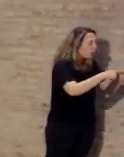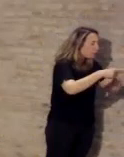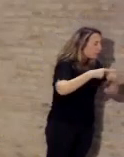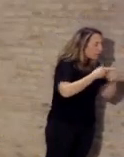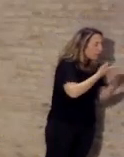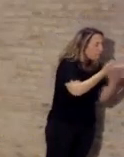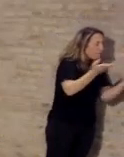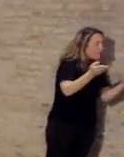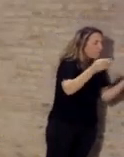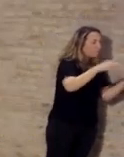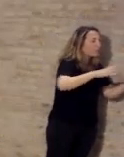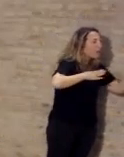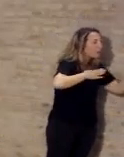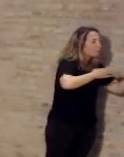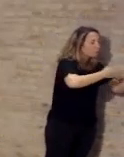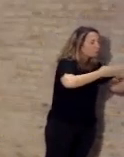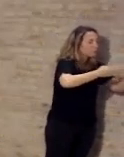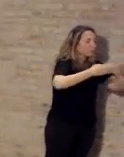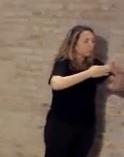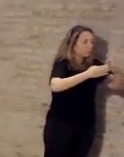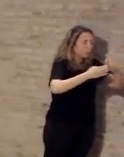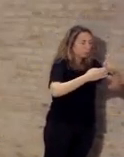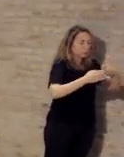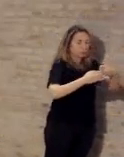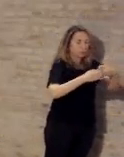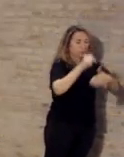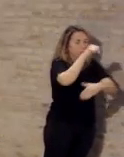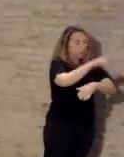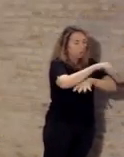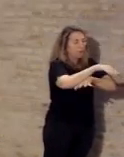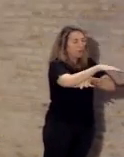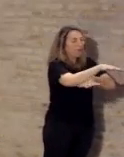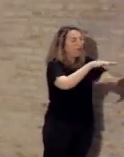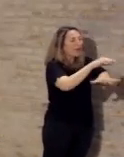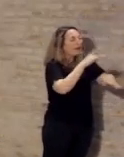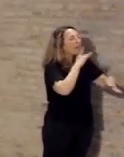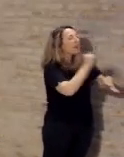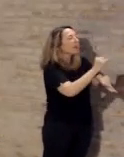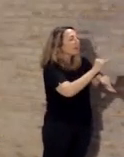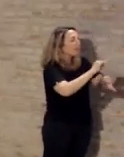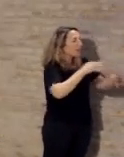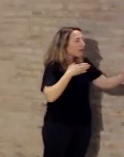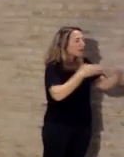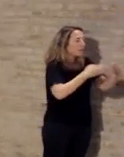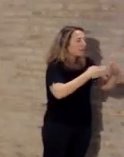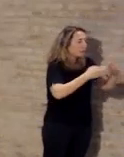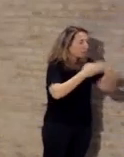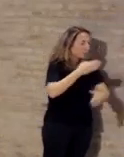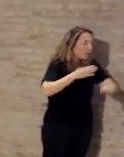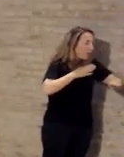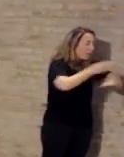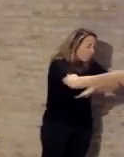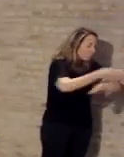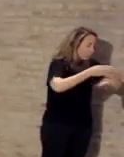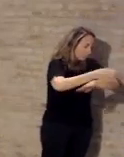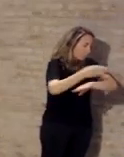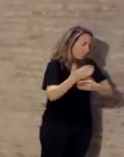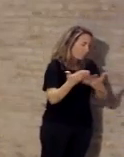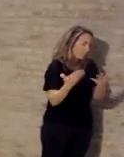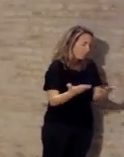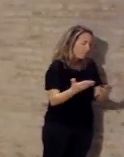venía contando que estas barreras que que nos enfrentamos cuando queremos hacer una denuncia no exista